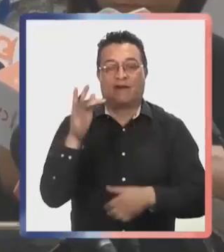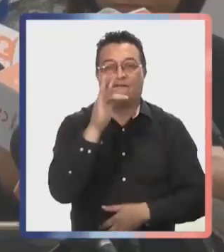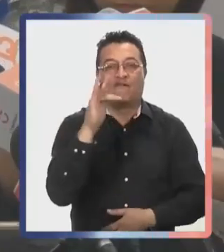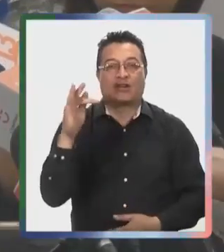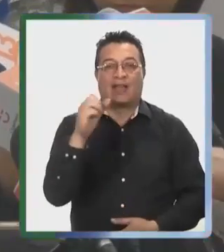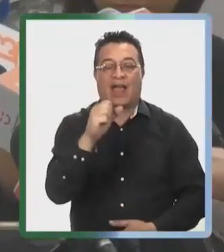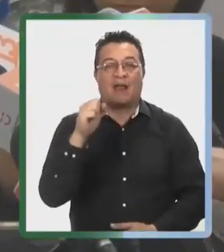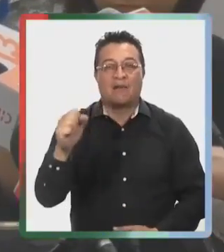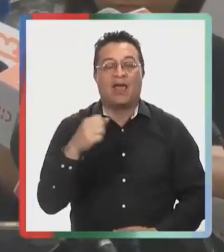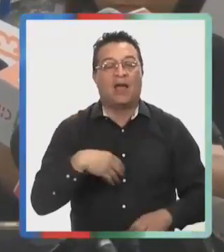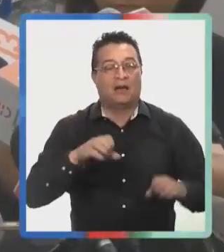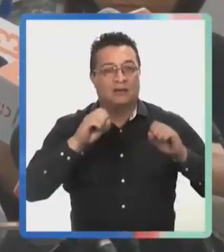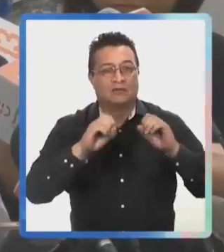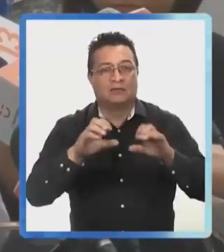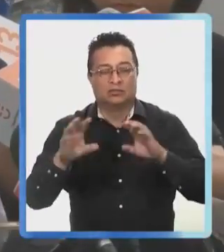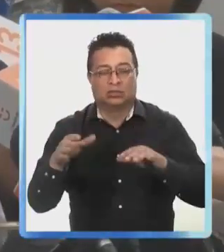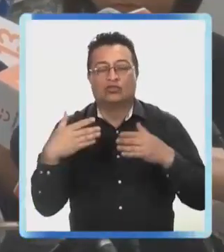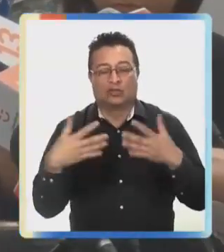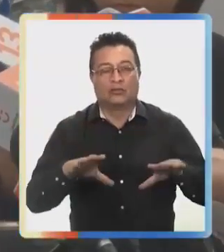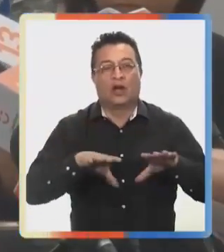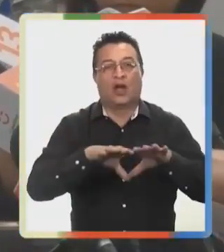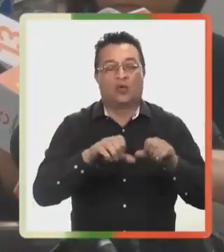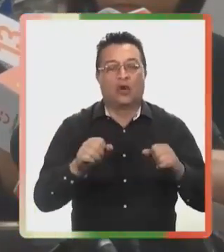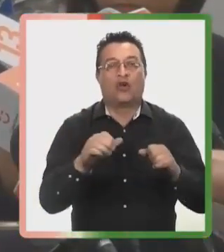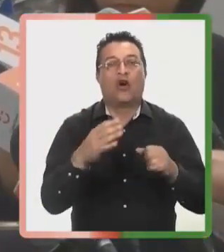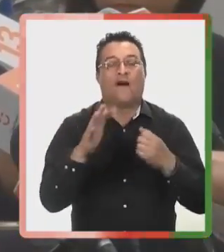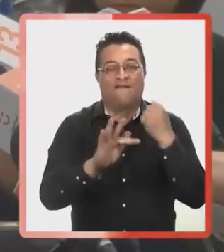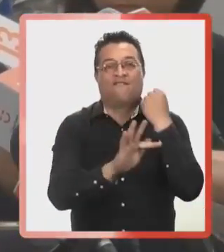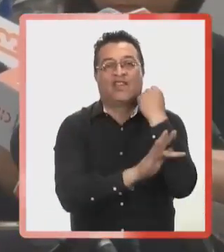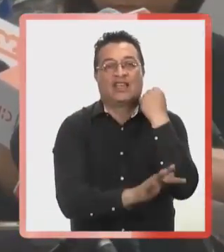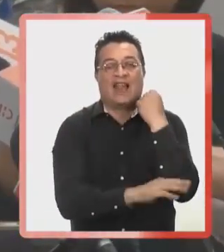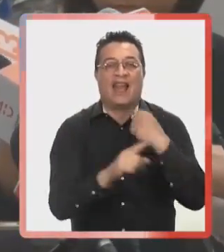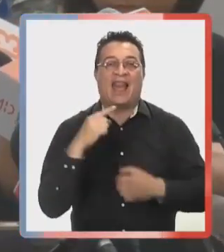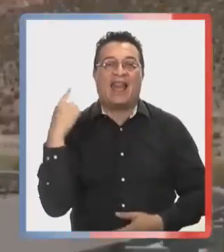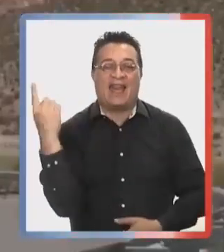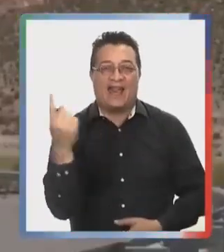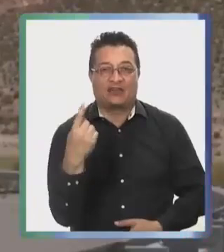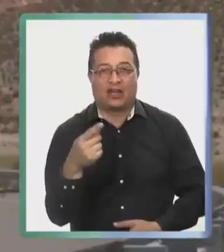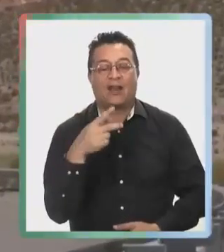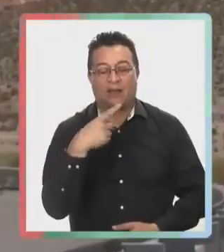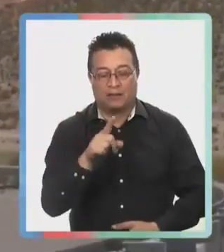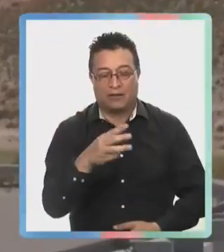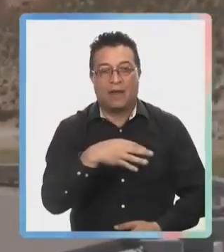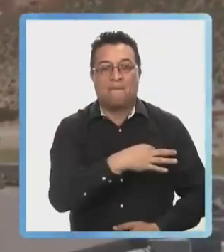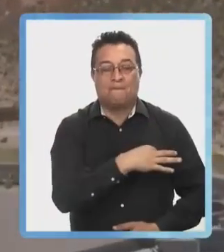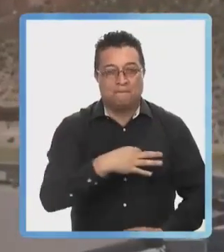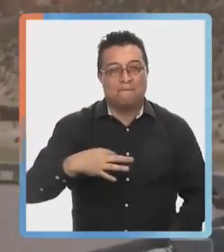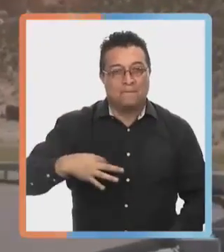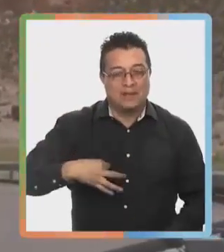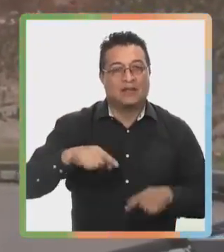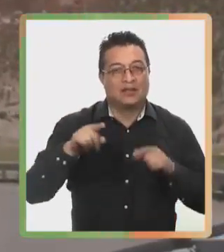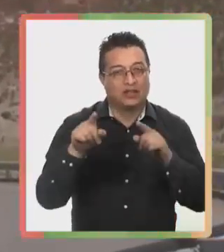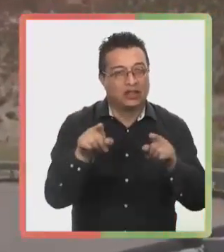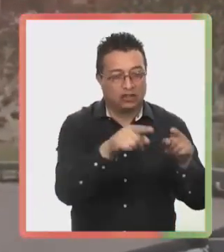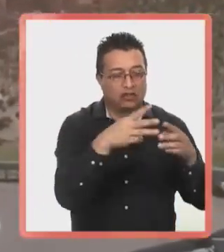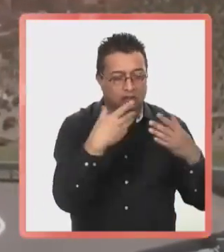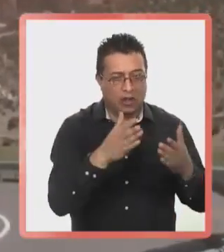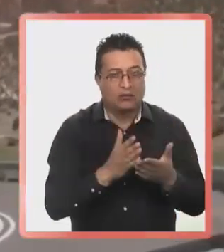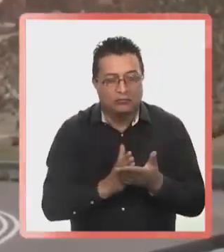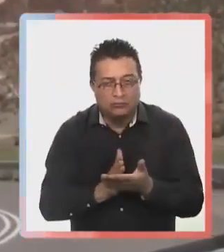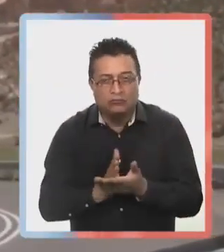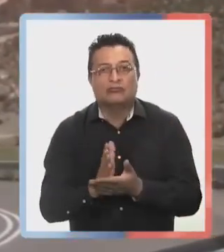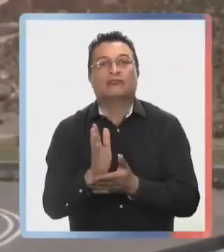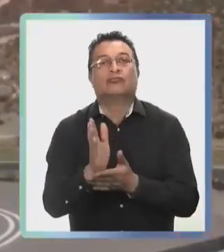de las Fuerzas Armadas con una capacitación que vamos a concordar con el fiscal nacional y que va a llevar adelante el Ministerio Público. Y